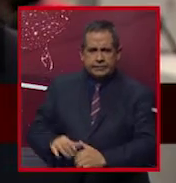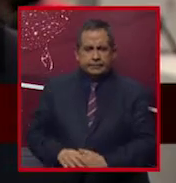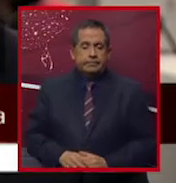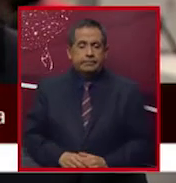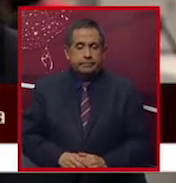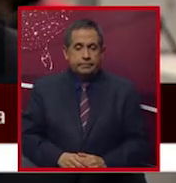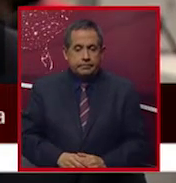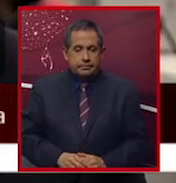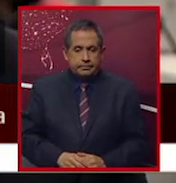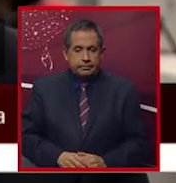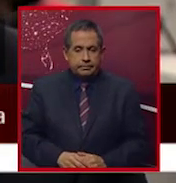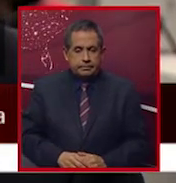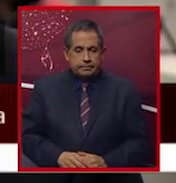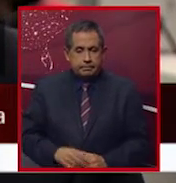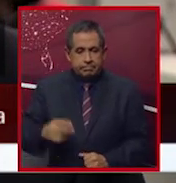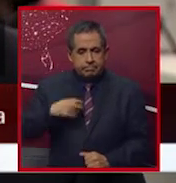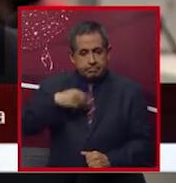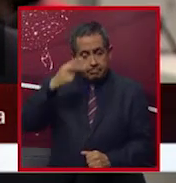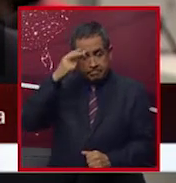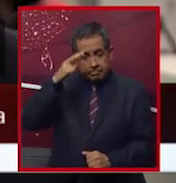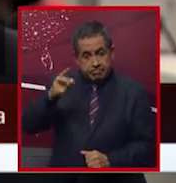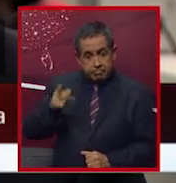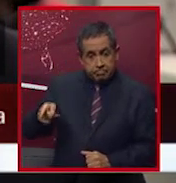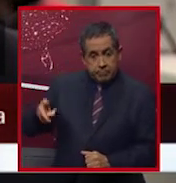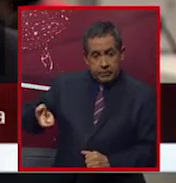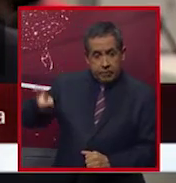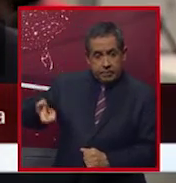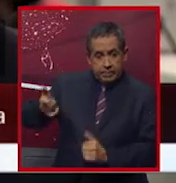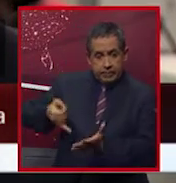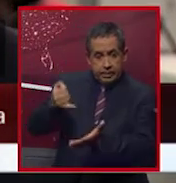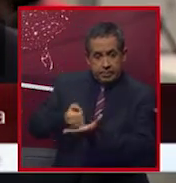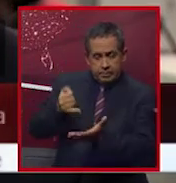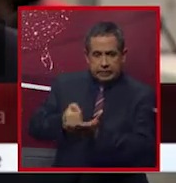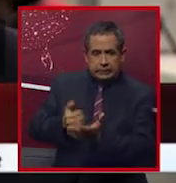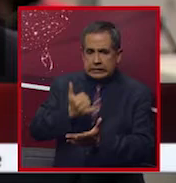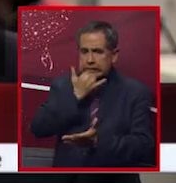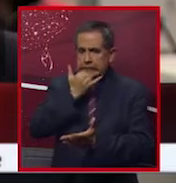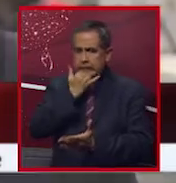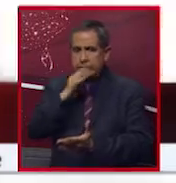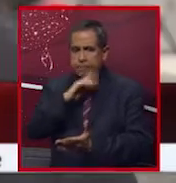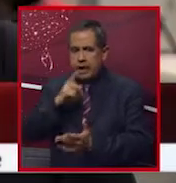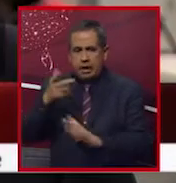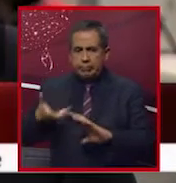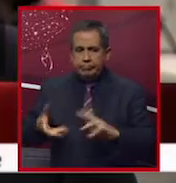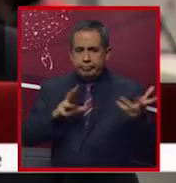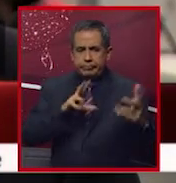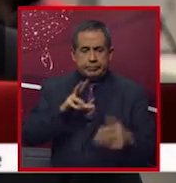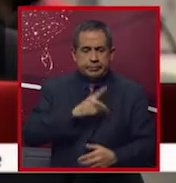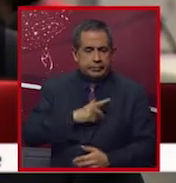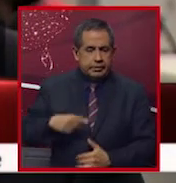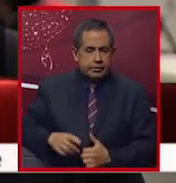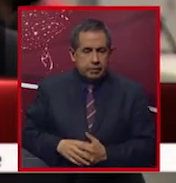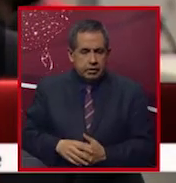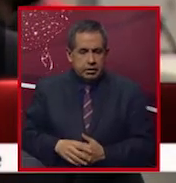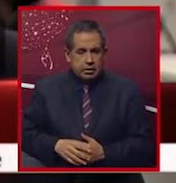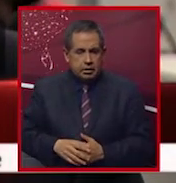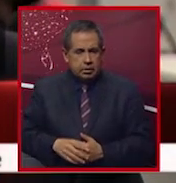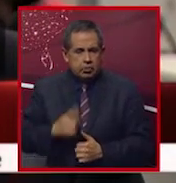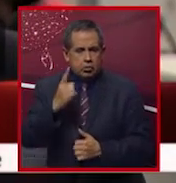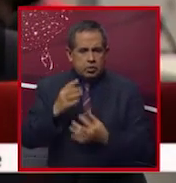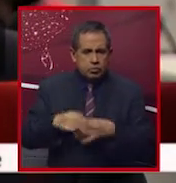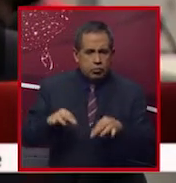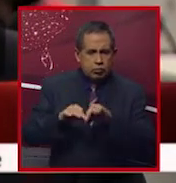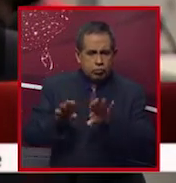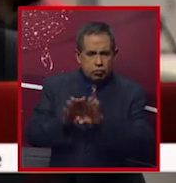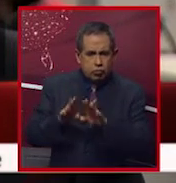Chaotic not only for the Mexican economy, but for the U.S. economy, ultimately the global economy. So this simply is going to raise costs